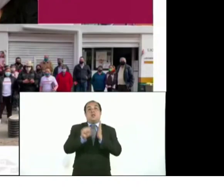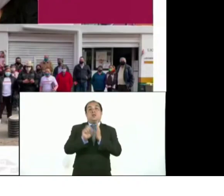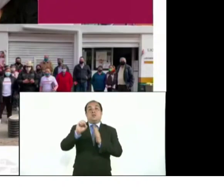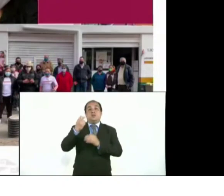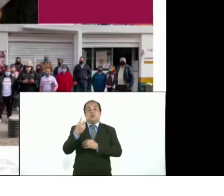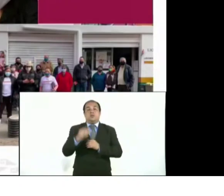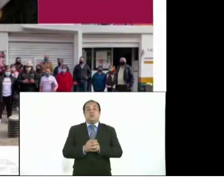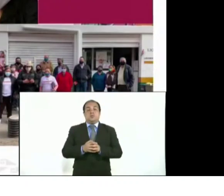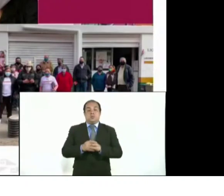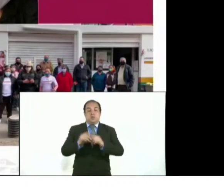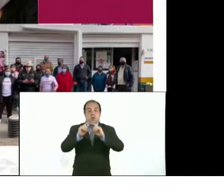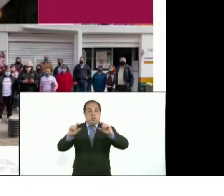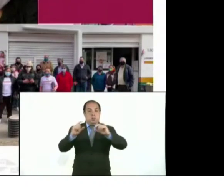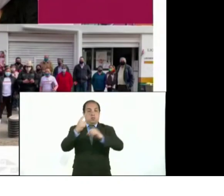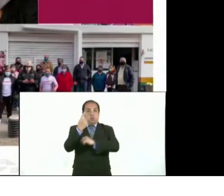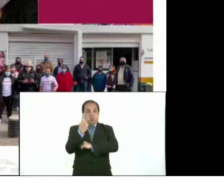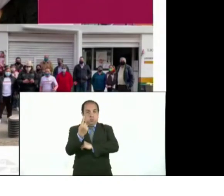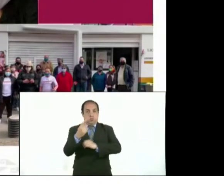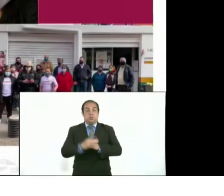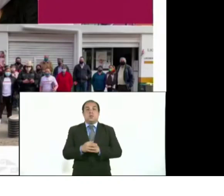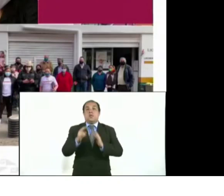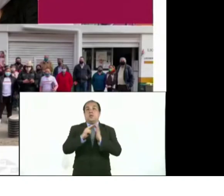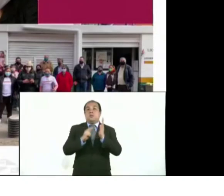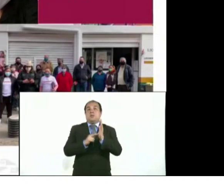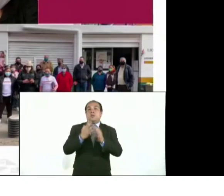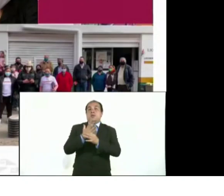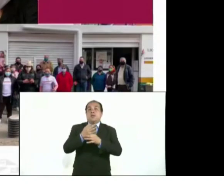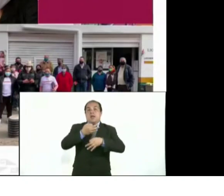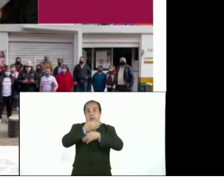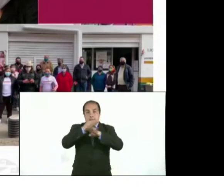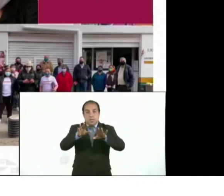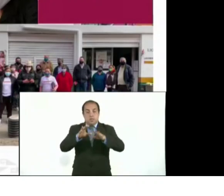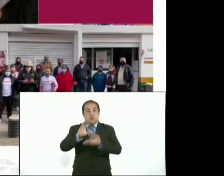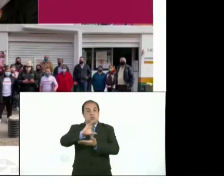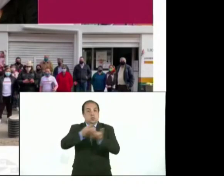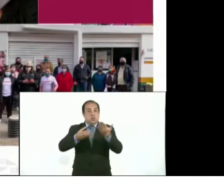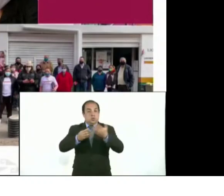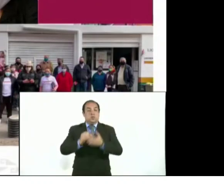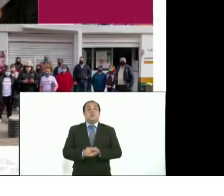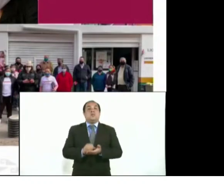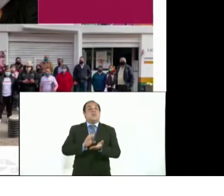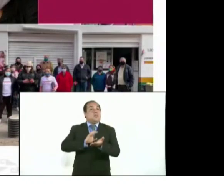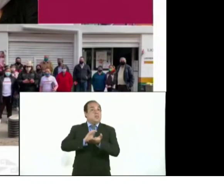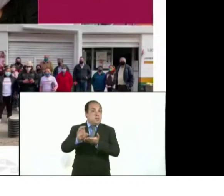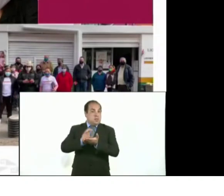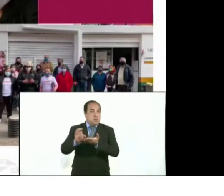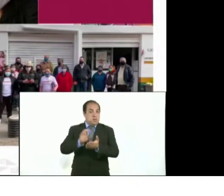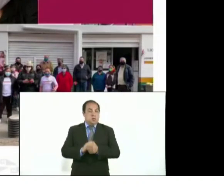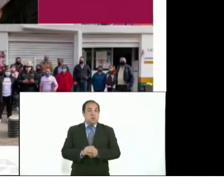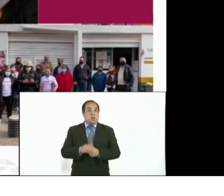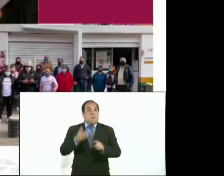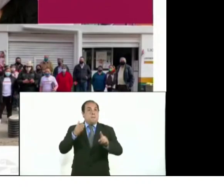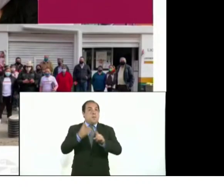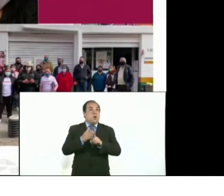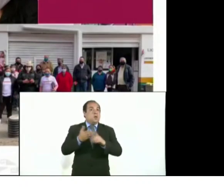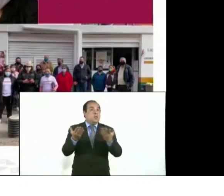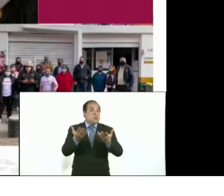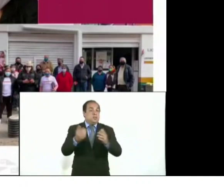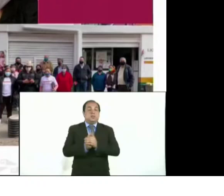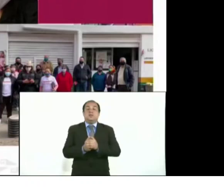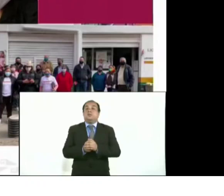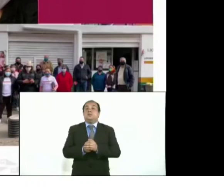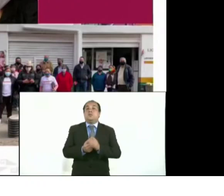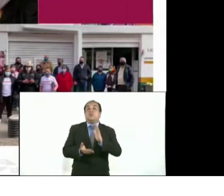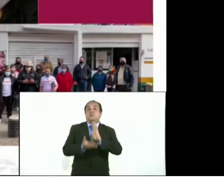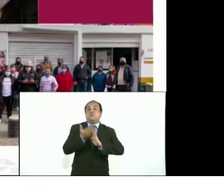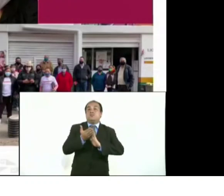reglamento, que se refiere al aviso de contratación de créditos para la realización de obras